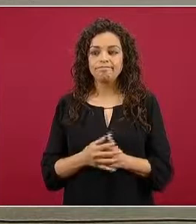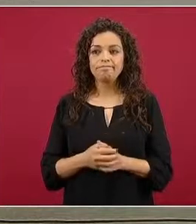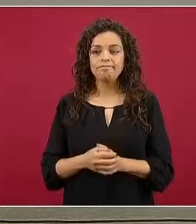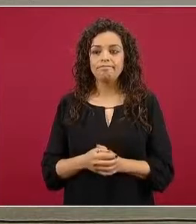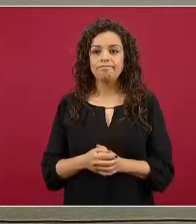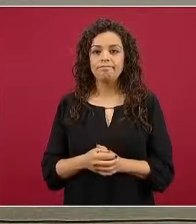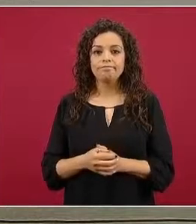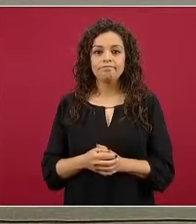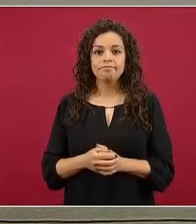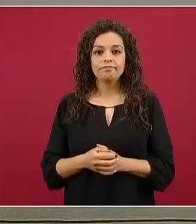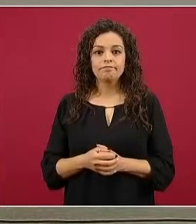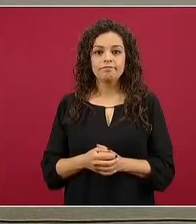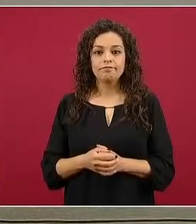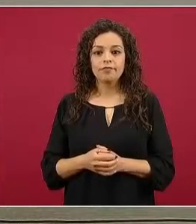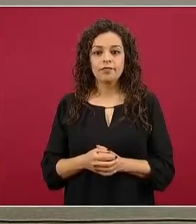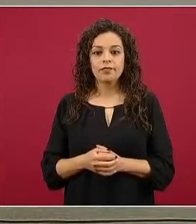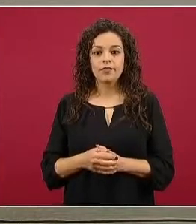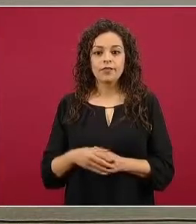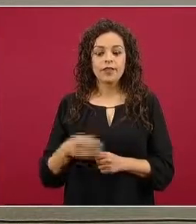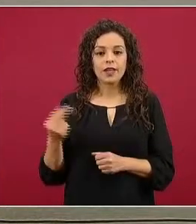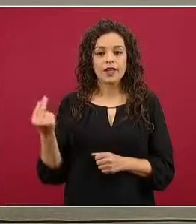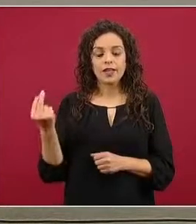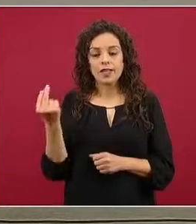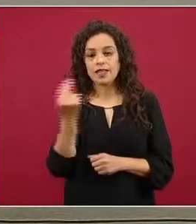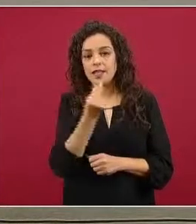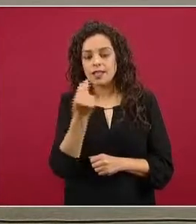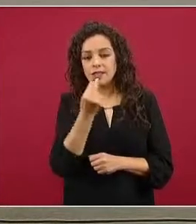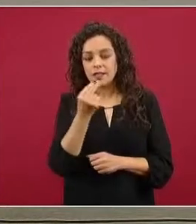programar muy bien, pensar